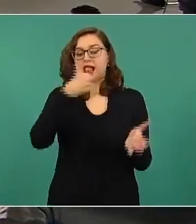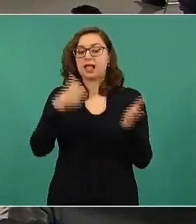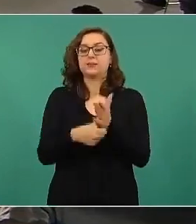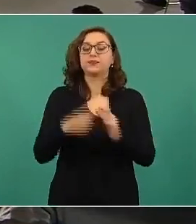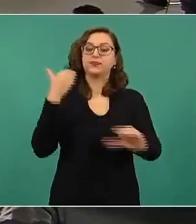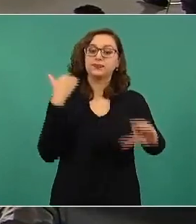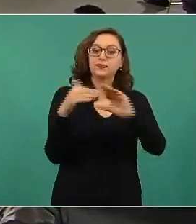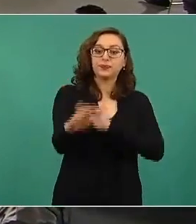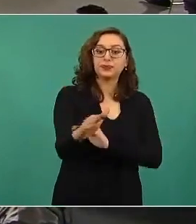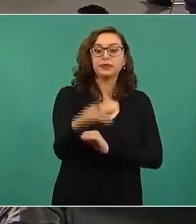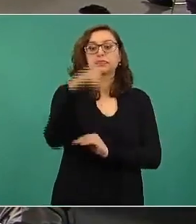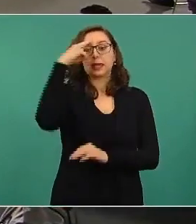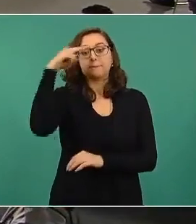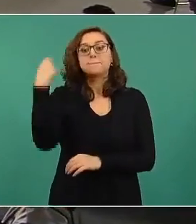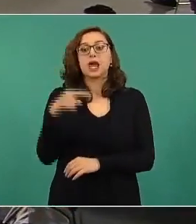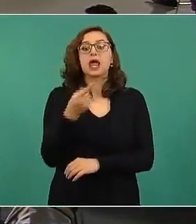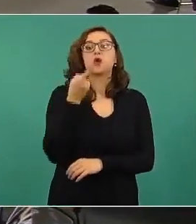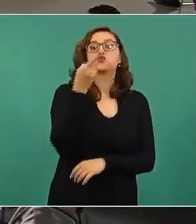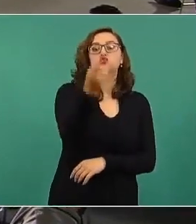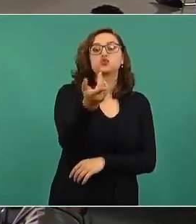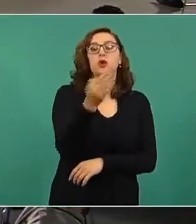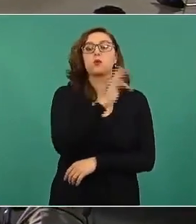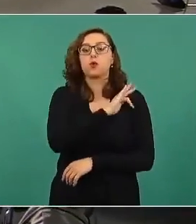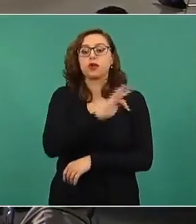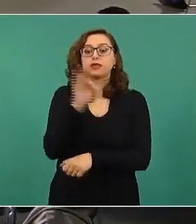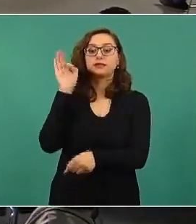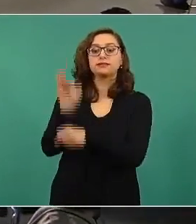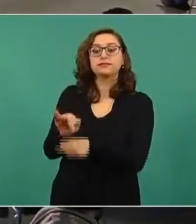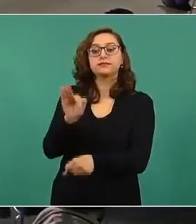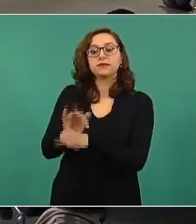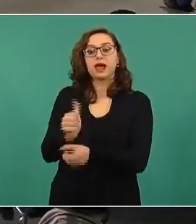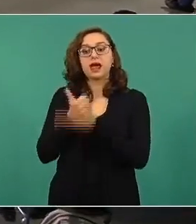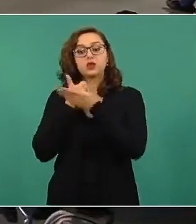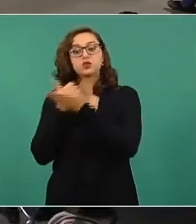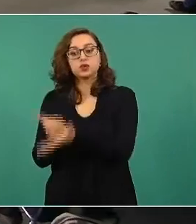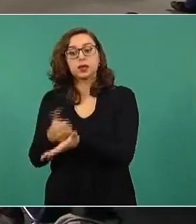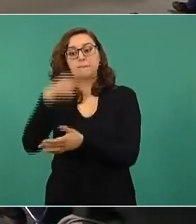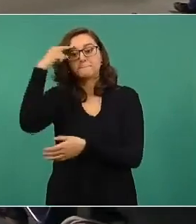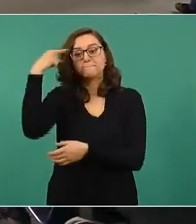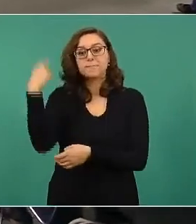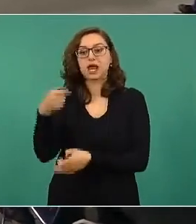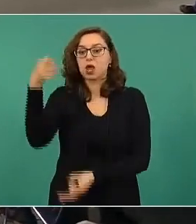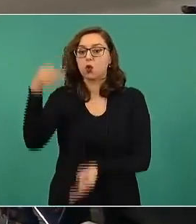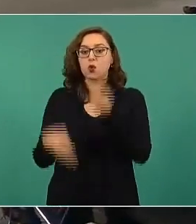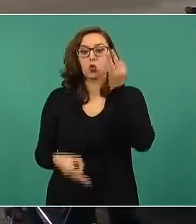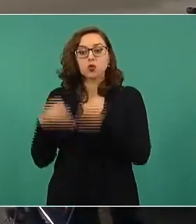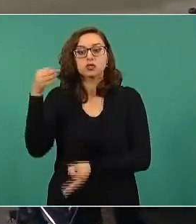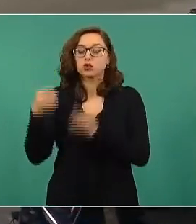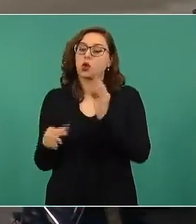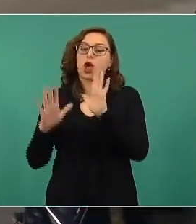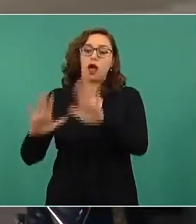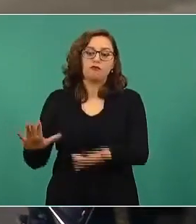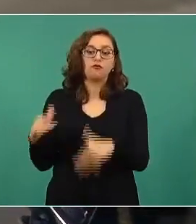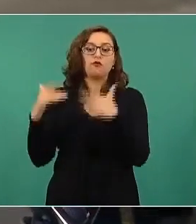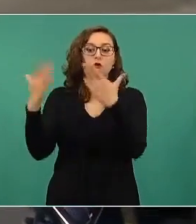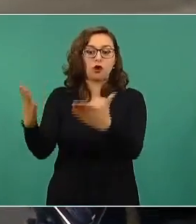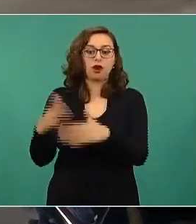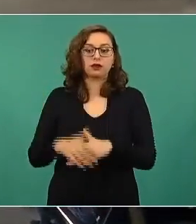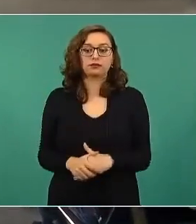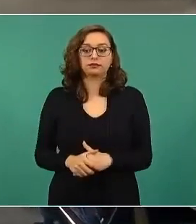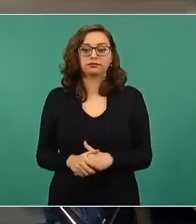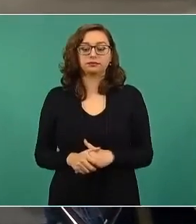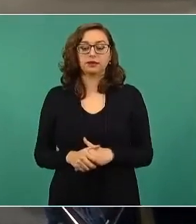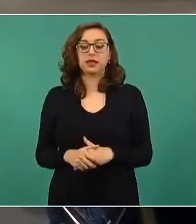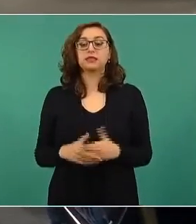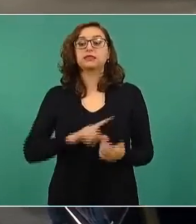pedirle que intervenga usted, que interceda usted por él, para llevar su proceso en libertad. Padres sale